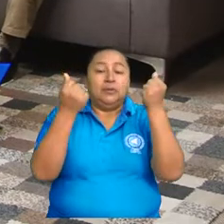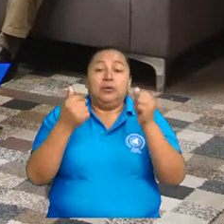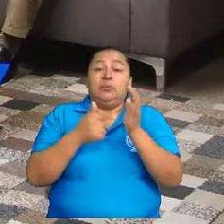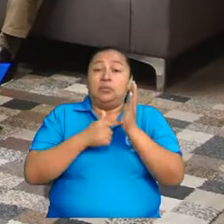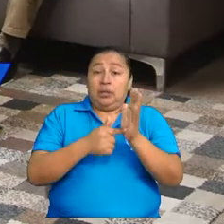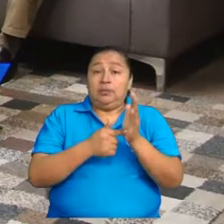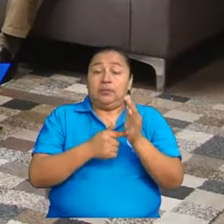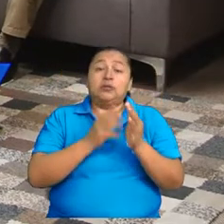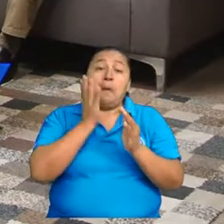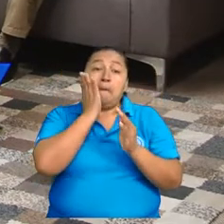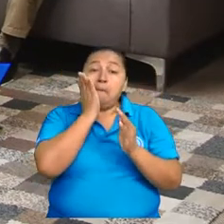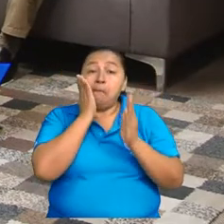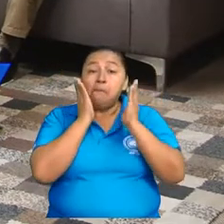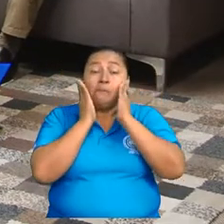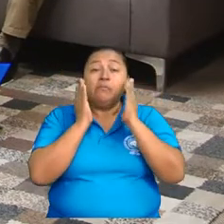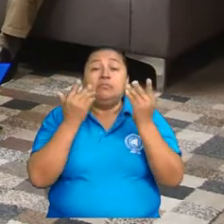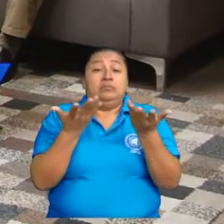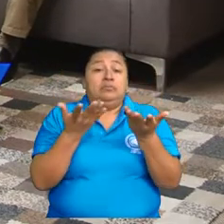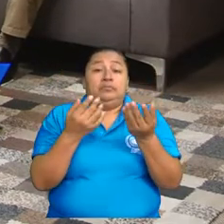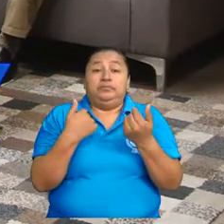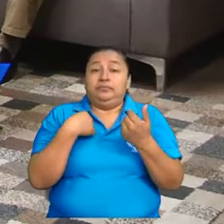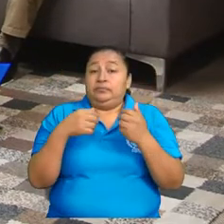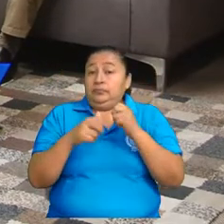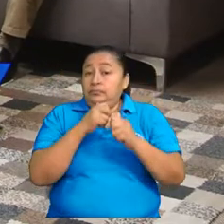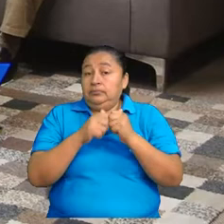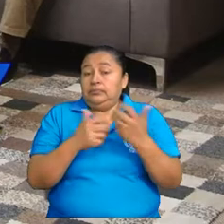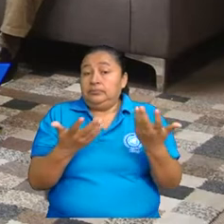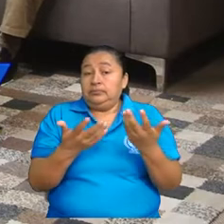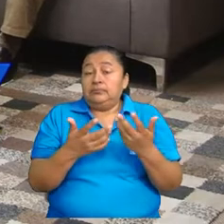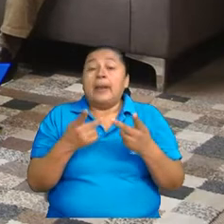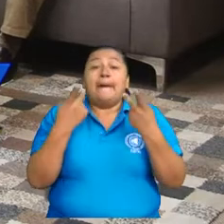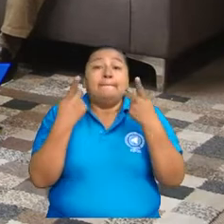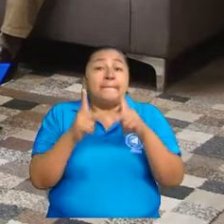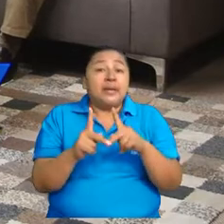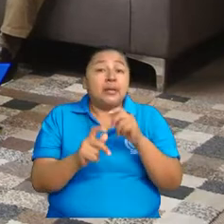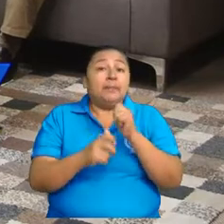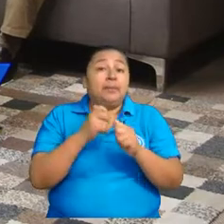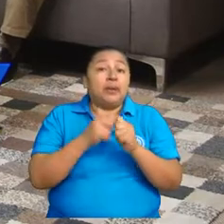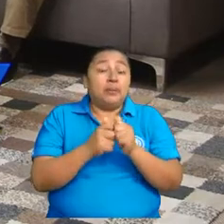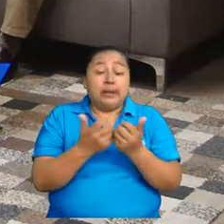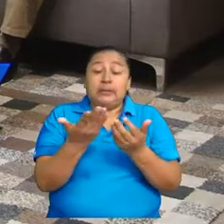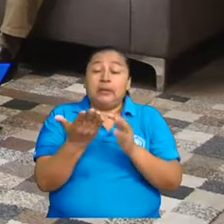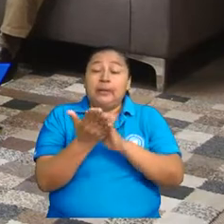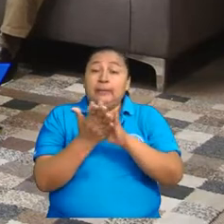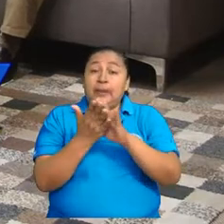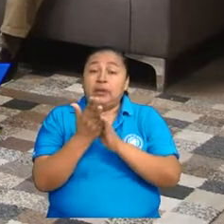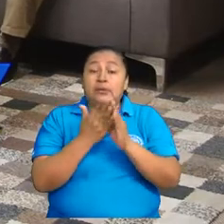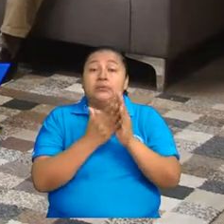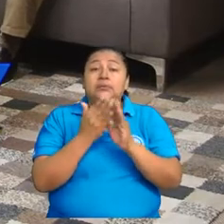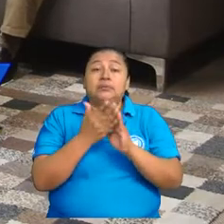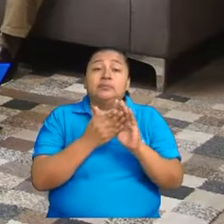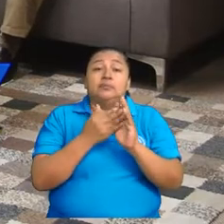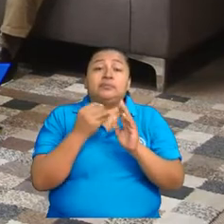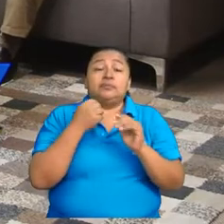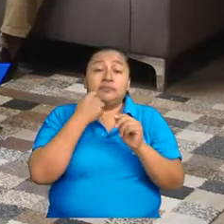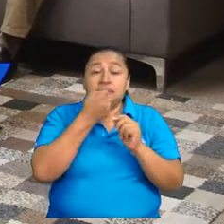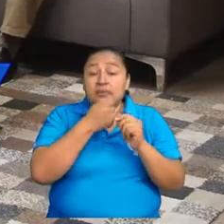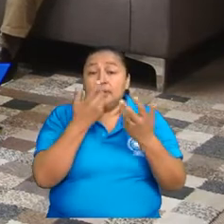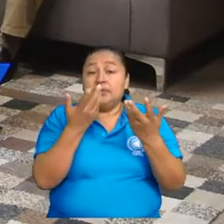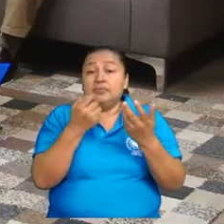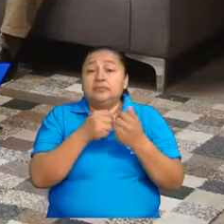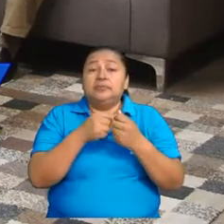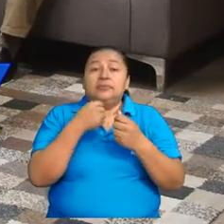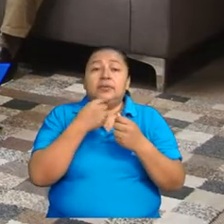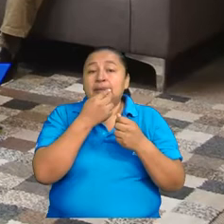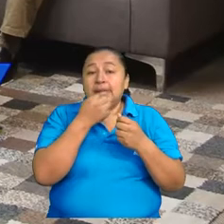toco el cachete, parte de la cara, no hay ningún problema. El problema es que me toque con la mano, con los dedos,